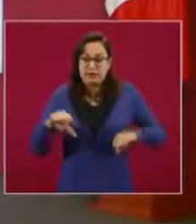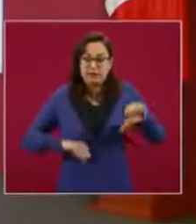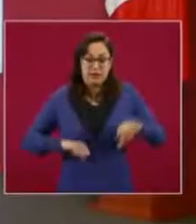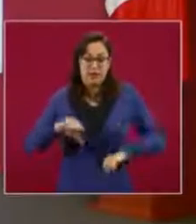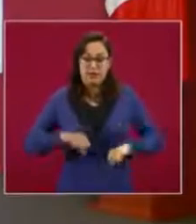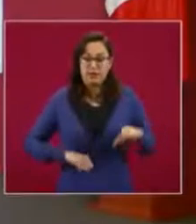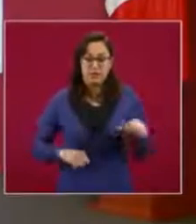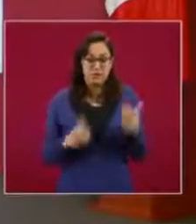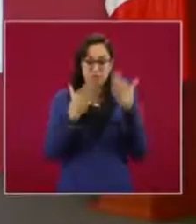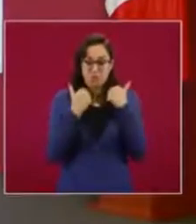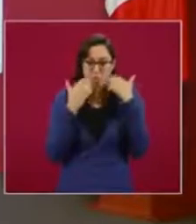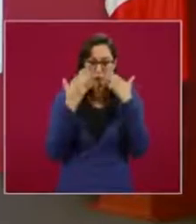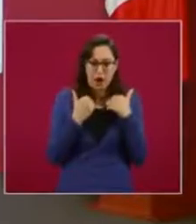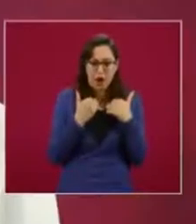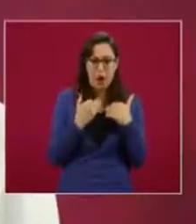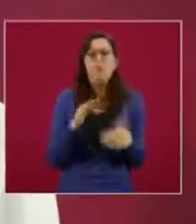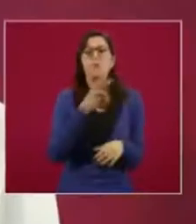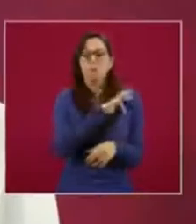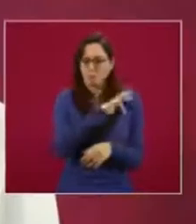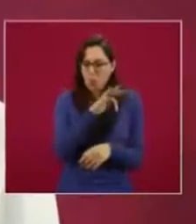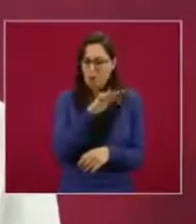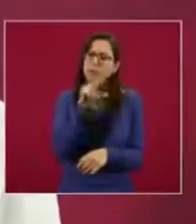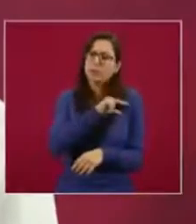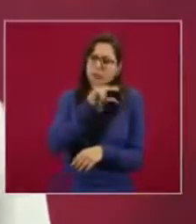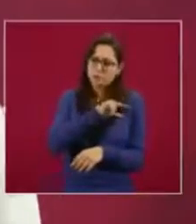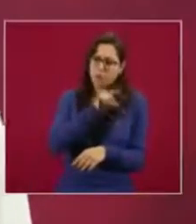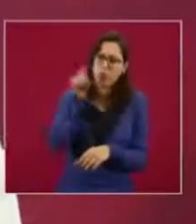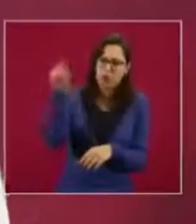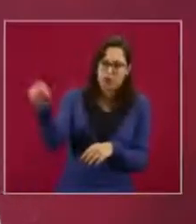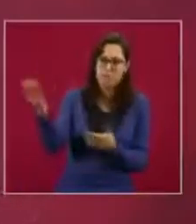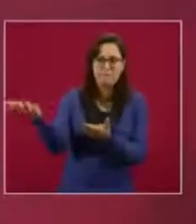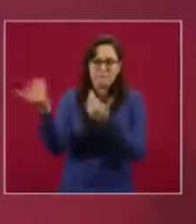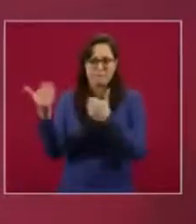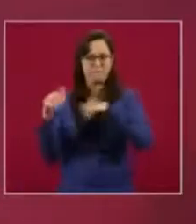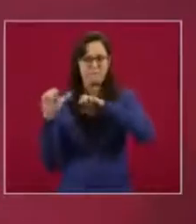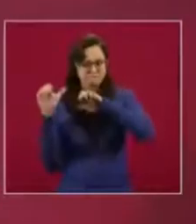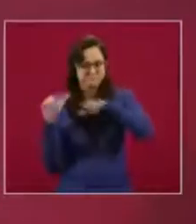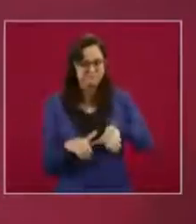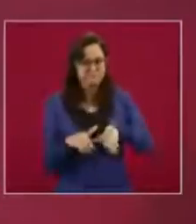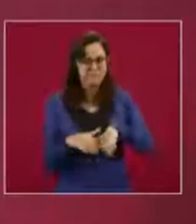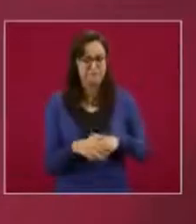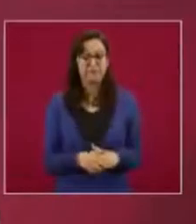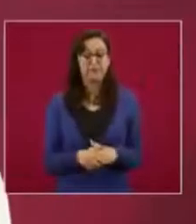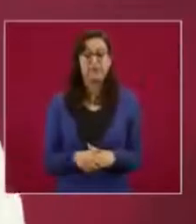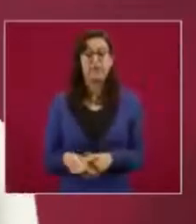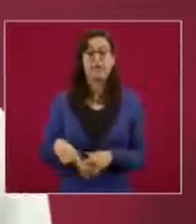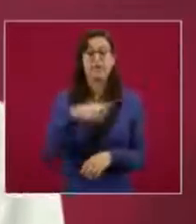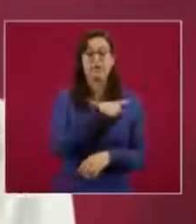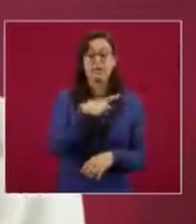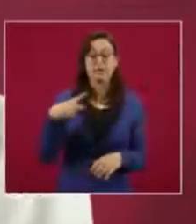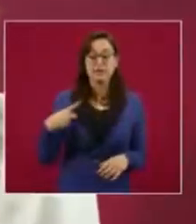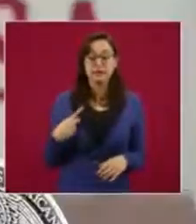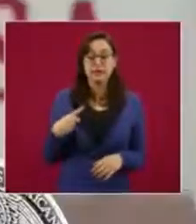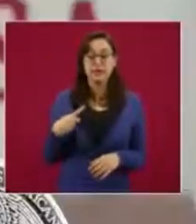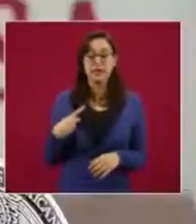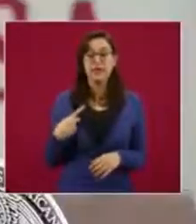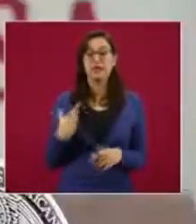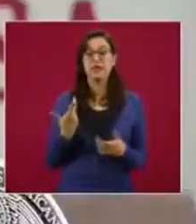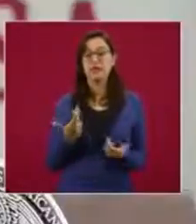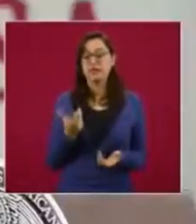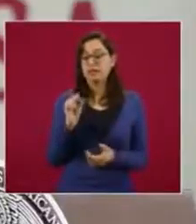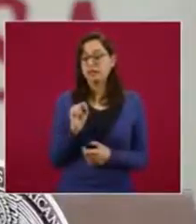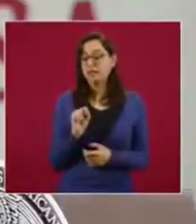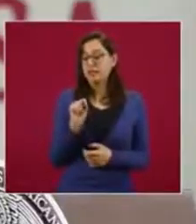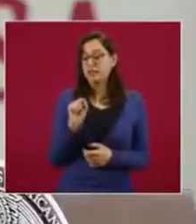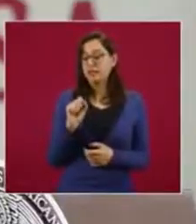económica de la beneficiaria de los mismos. Se va a requerir para ello una autorización por parte de la Secretaría